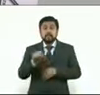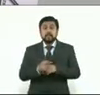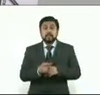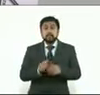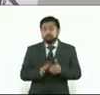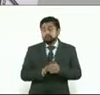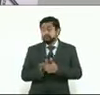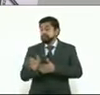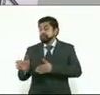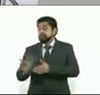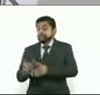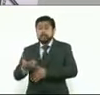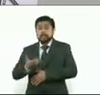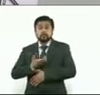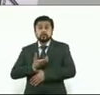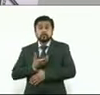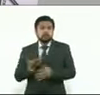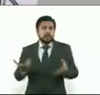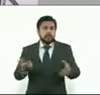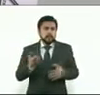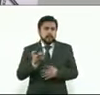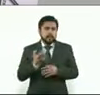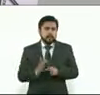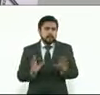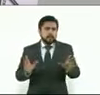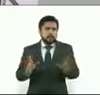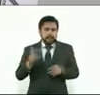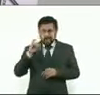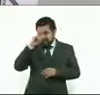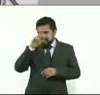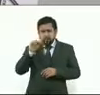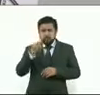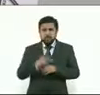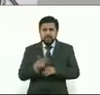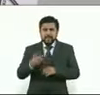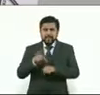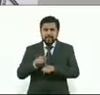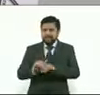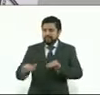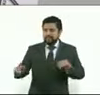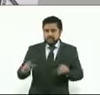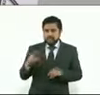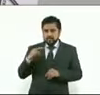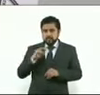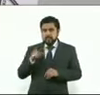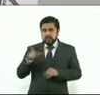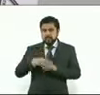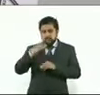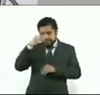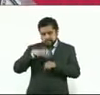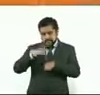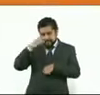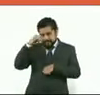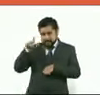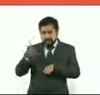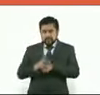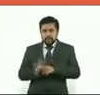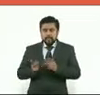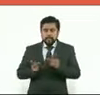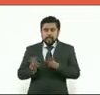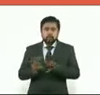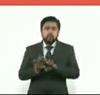y que ya es, la verdad, ya no es tan difícil, y pues tus piernas descansan un poquito en esa parte